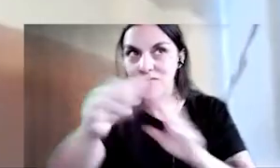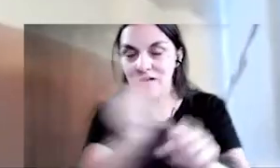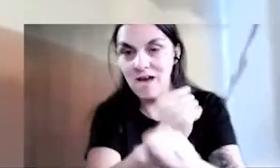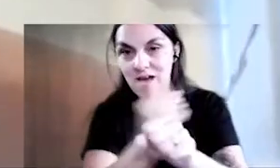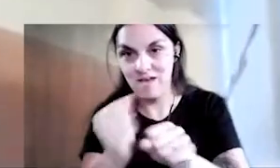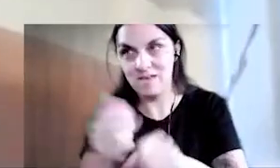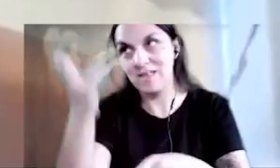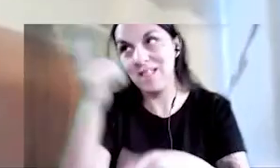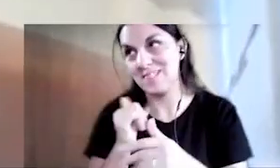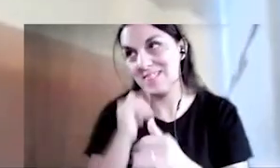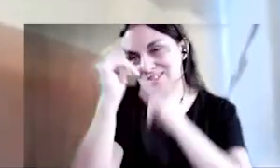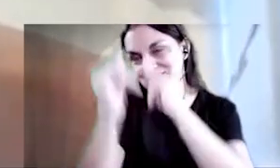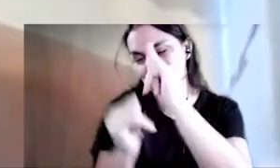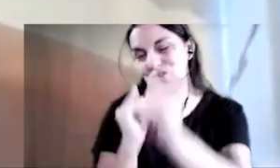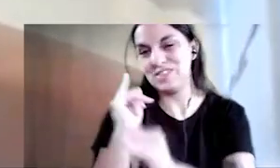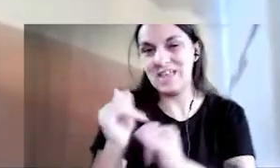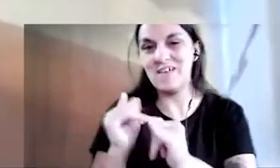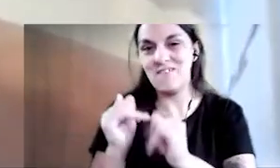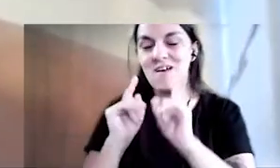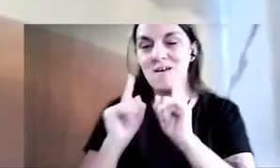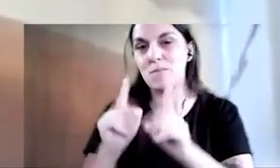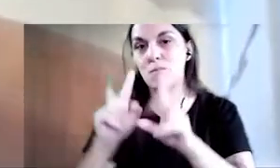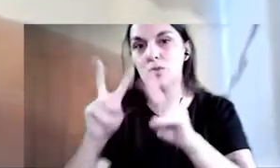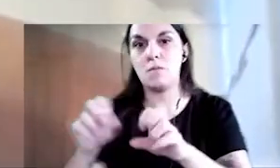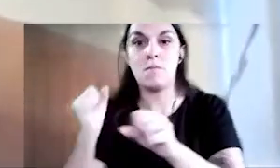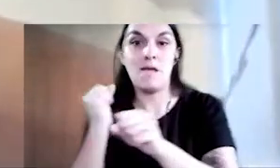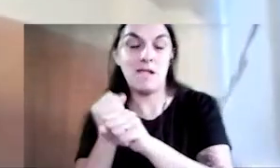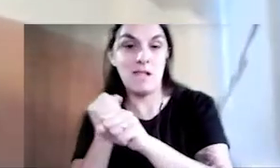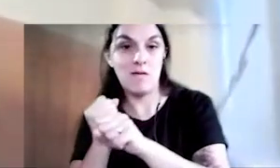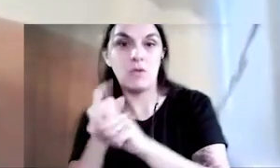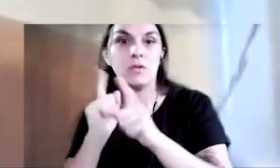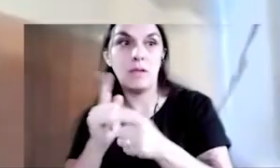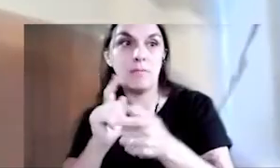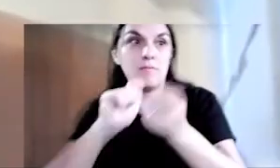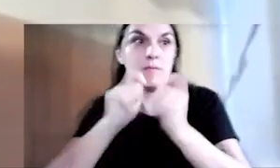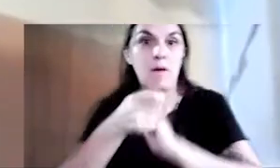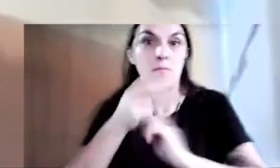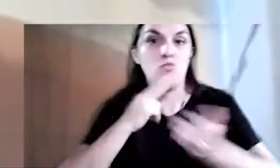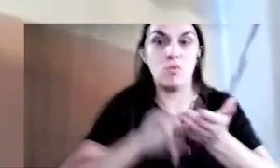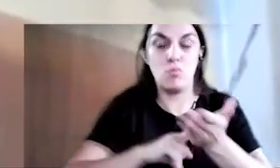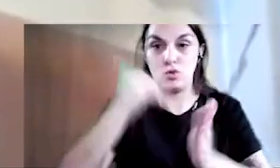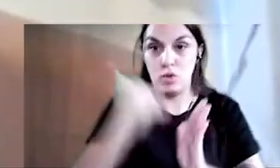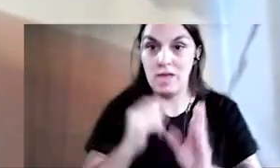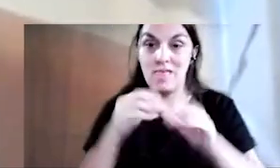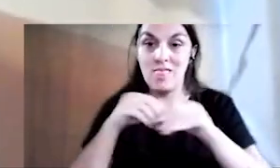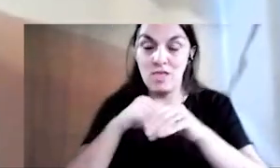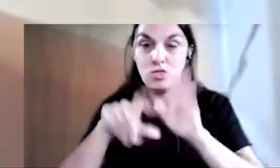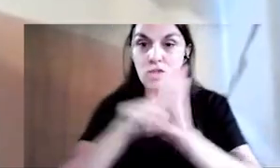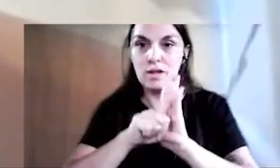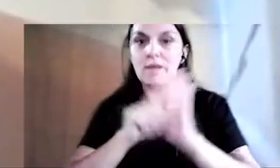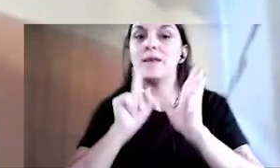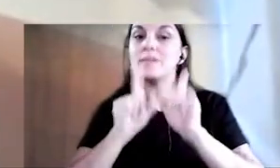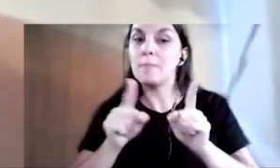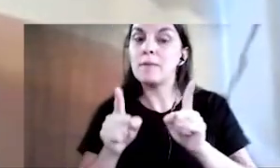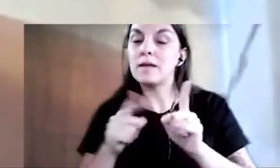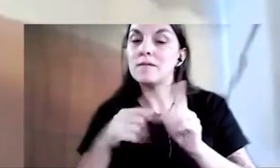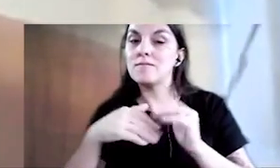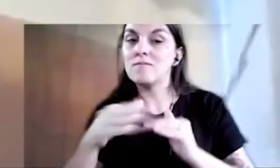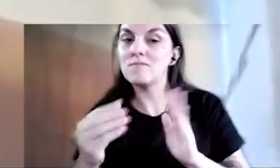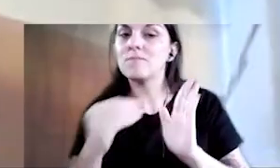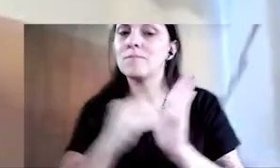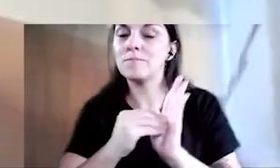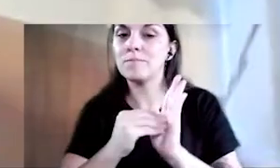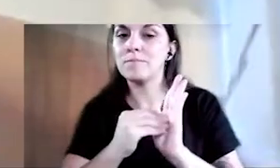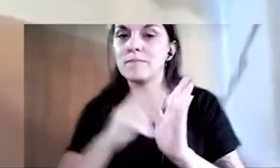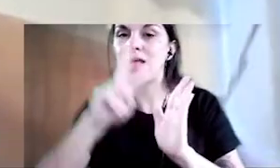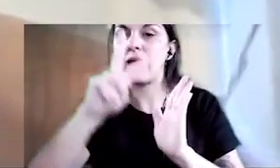yo les contaba que además de cuestiones laborales tiene reformas impositivas, está por salir también una exención al